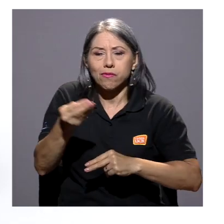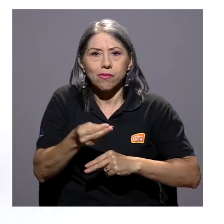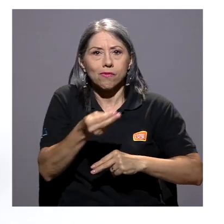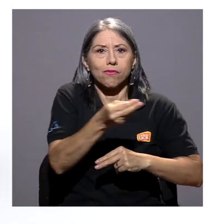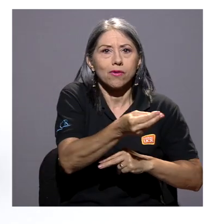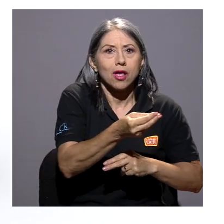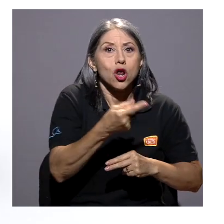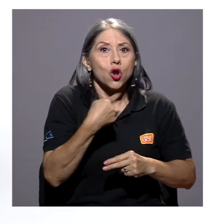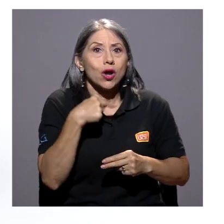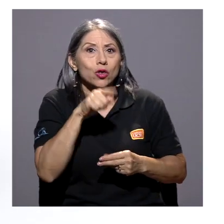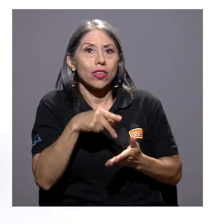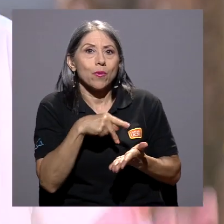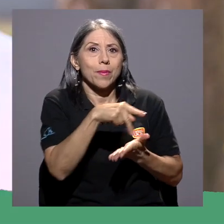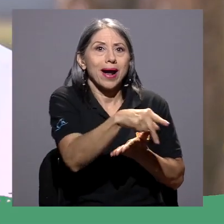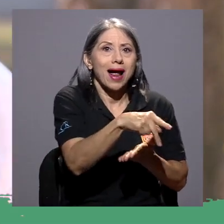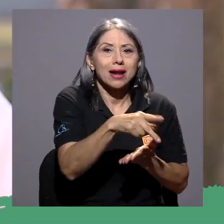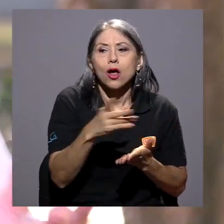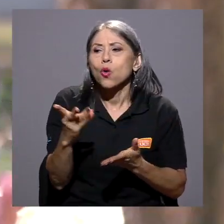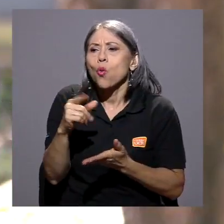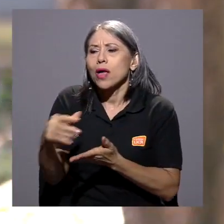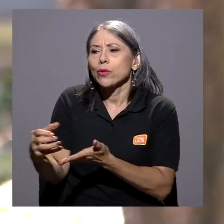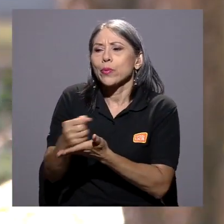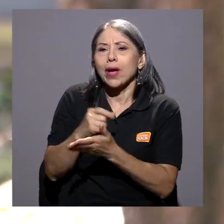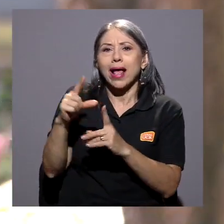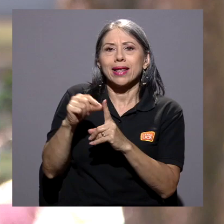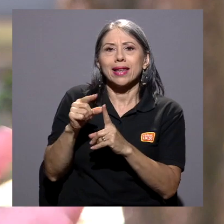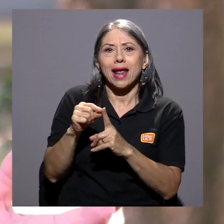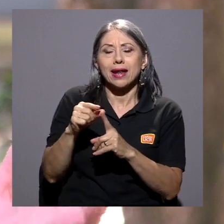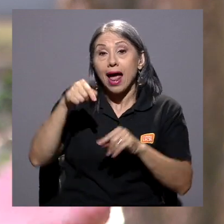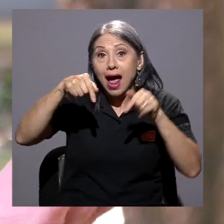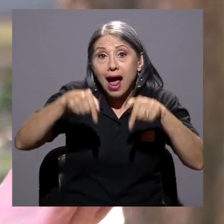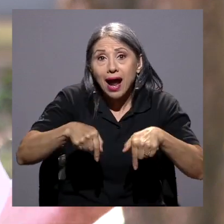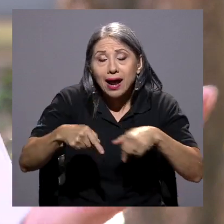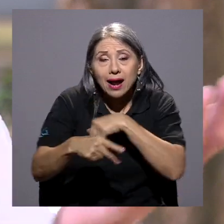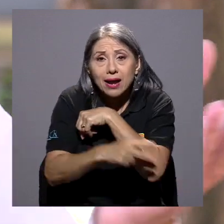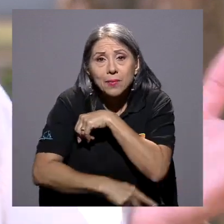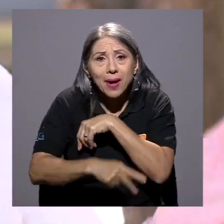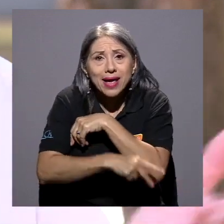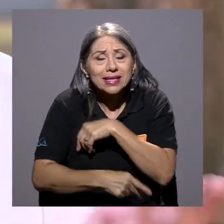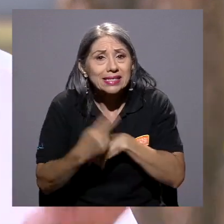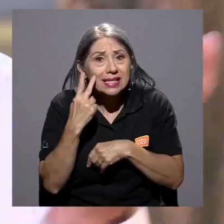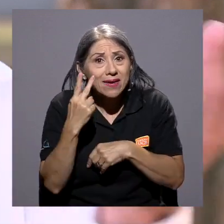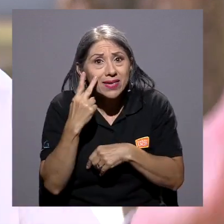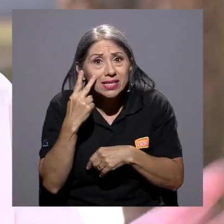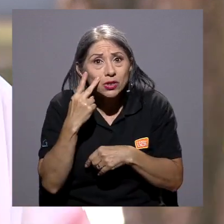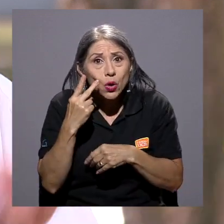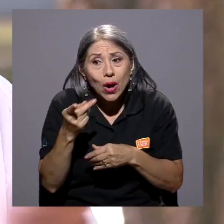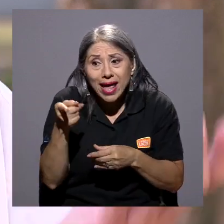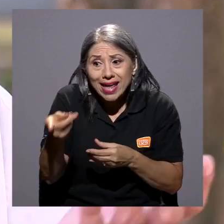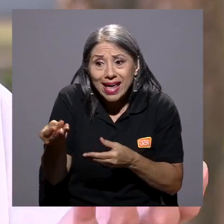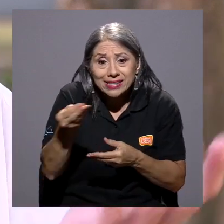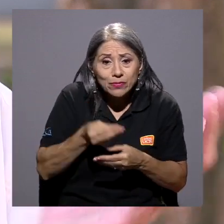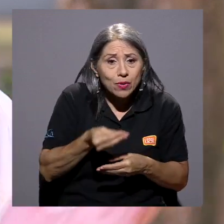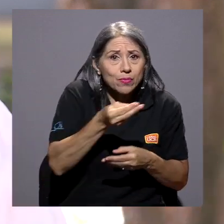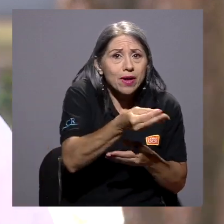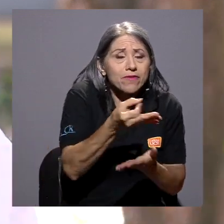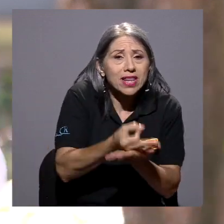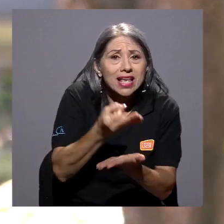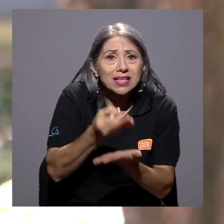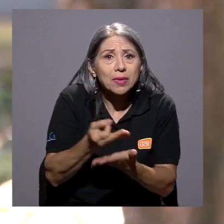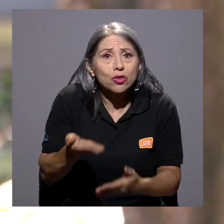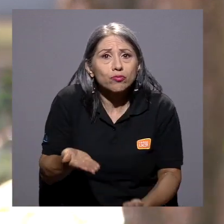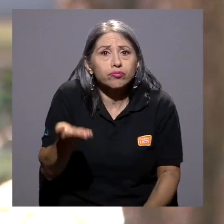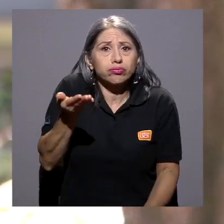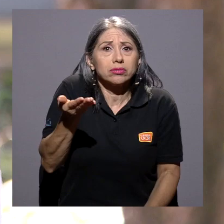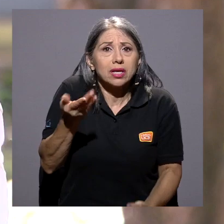alquiler. ¿Ok? Entonces, desde mi punto de vista, lo que se ha observado en el país es un incremento en el costo de financiamiento que se ha traducido